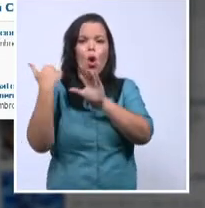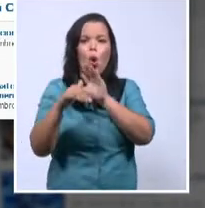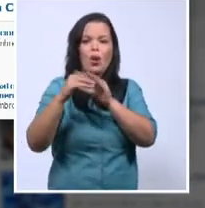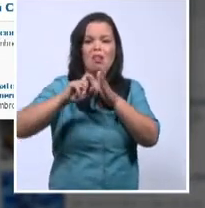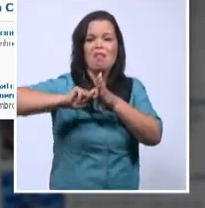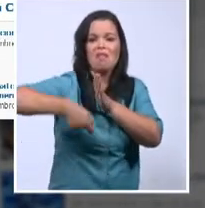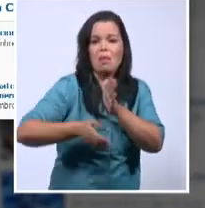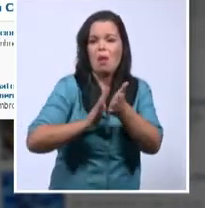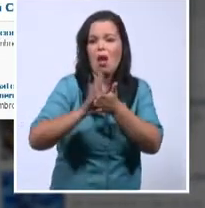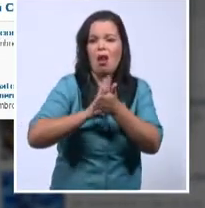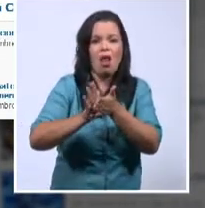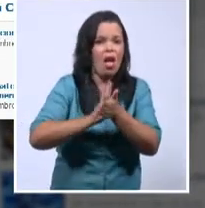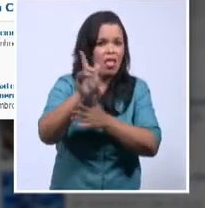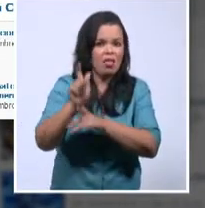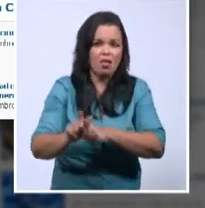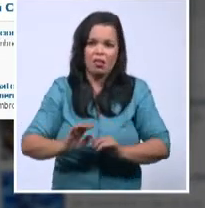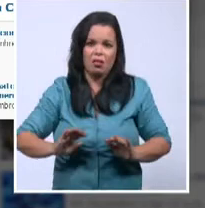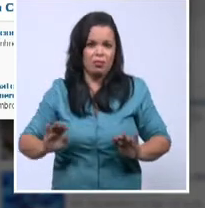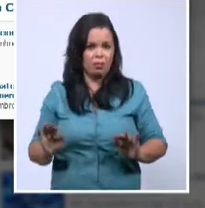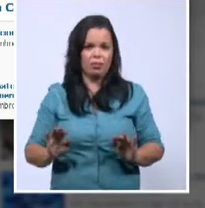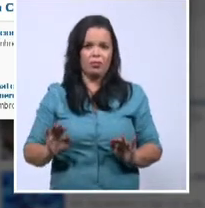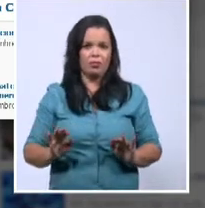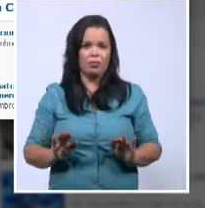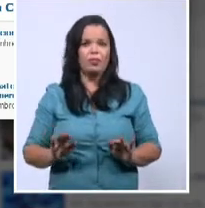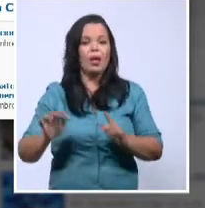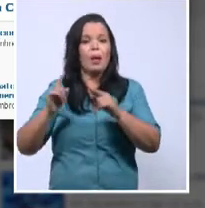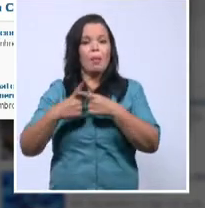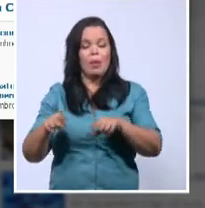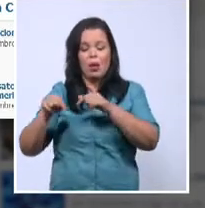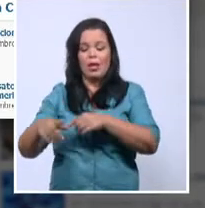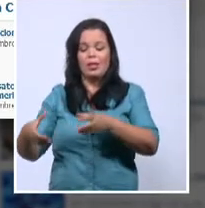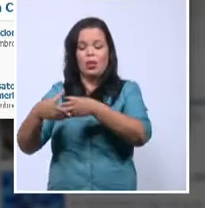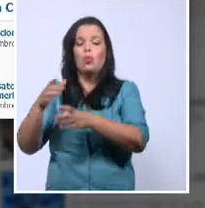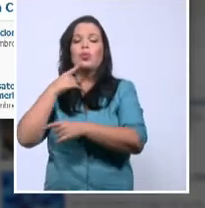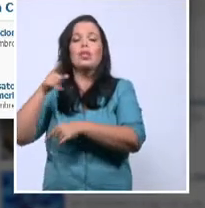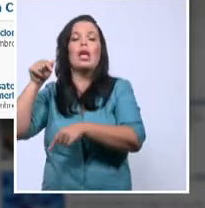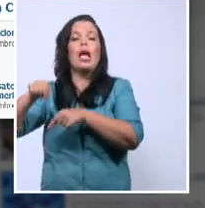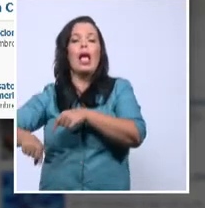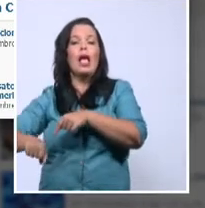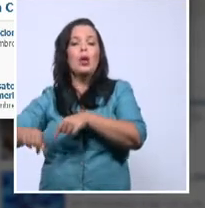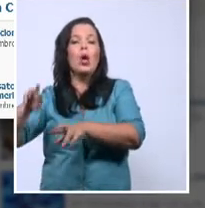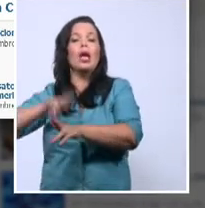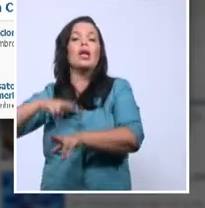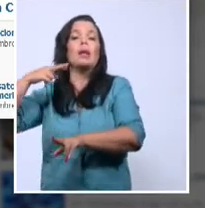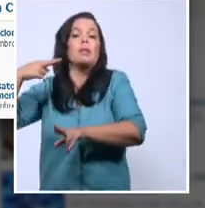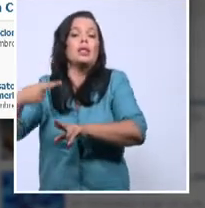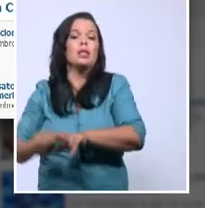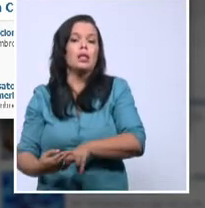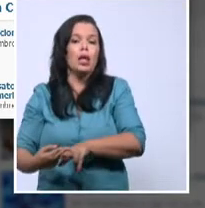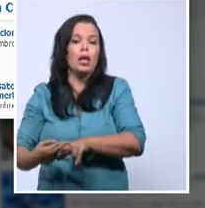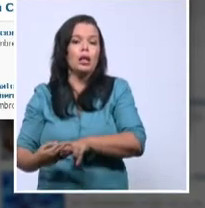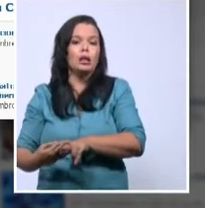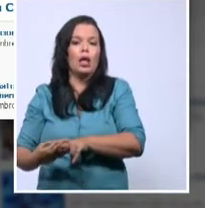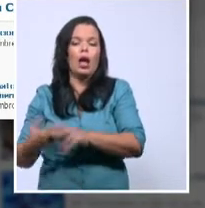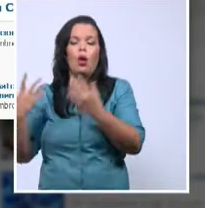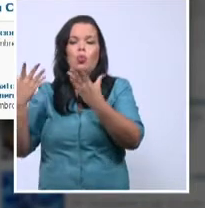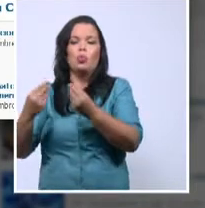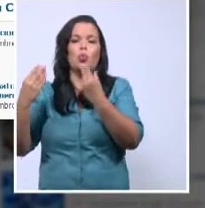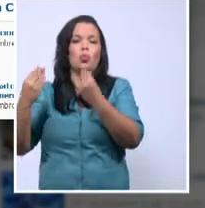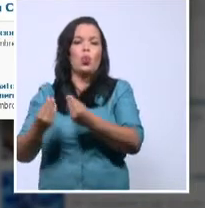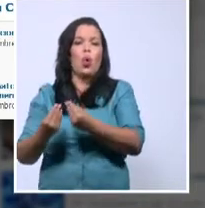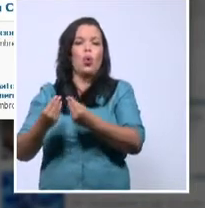reunión se deben y representan a muchas personas y que, por tanto, plantean ellos, no tuvieron la posibilidad de